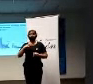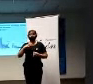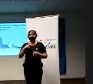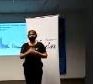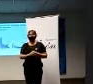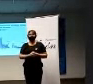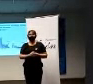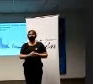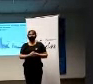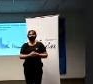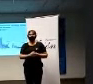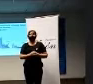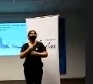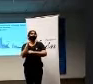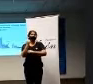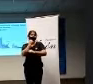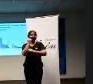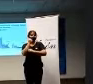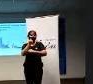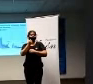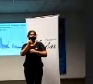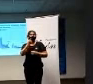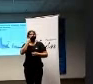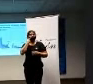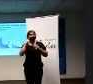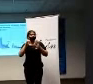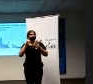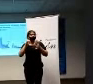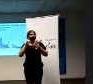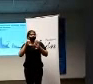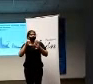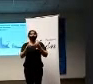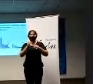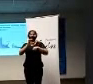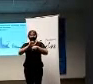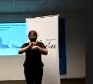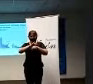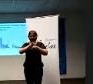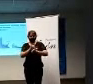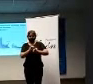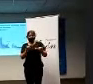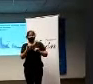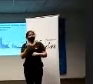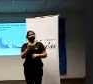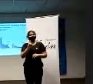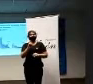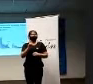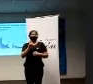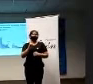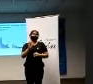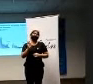digamos, alerta por el hecho de que aún no acabó la pandemia. Entonces, puede que